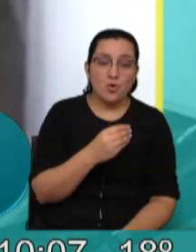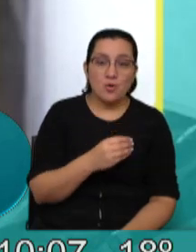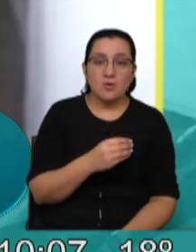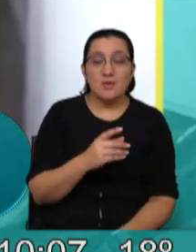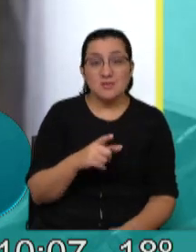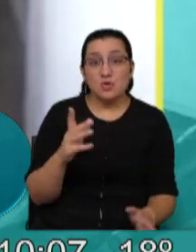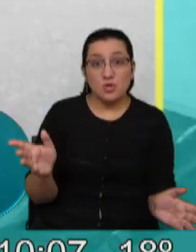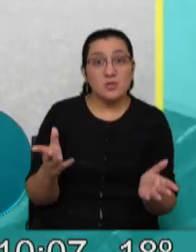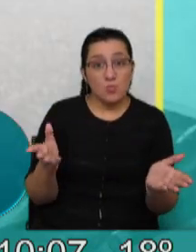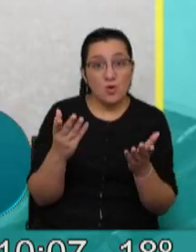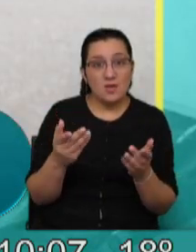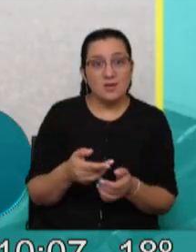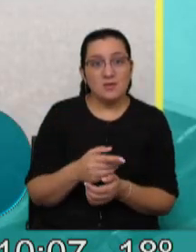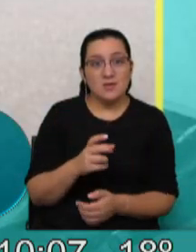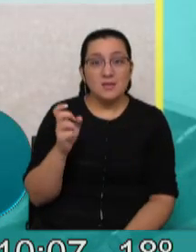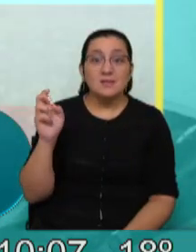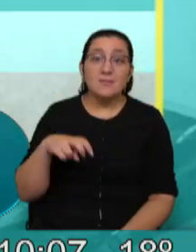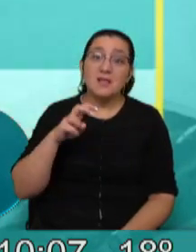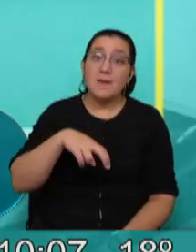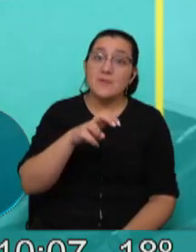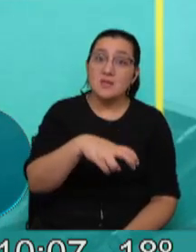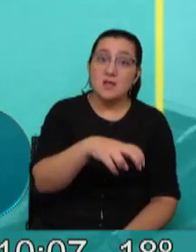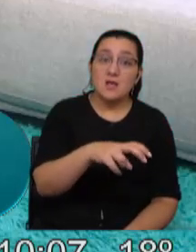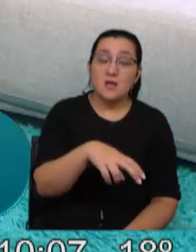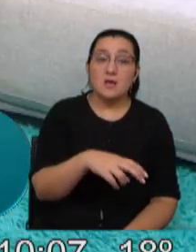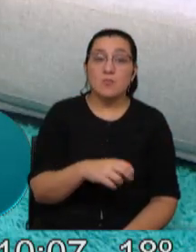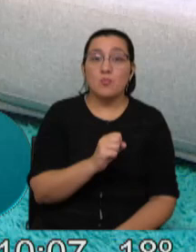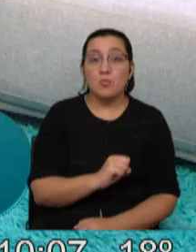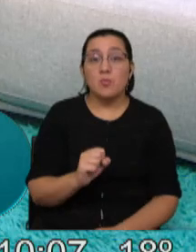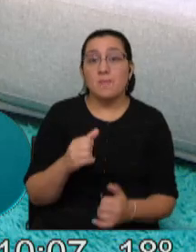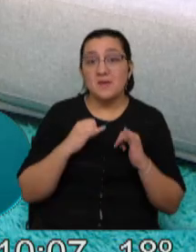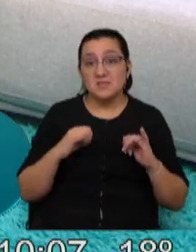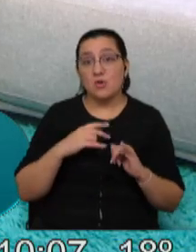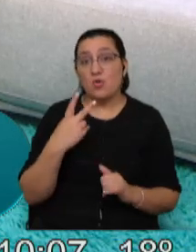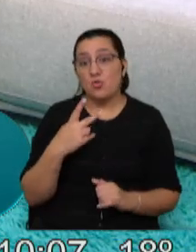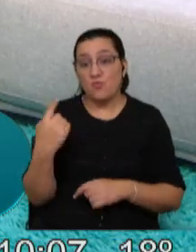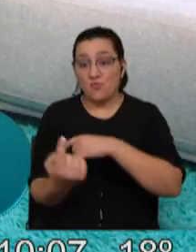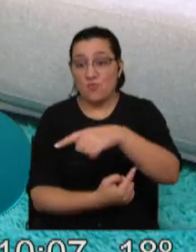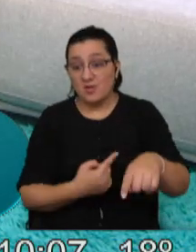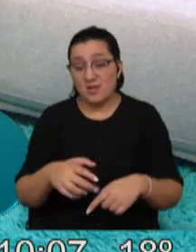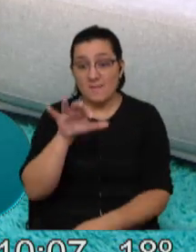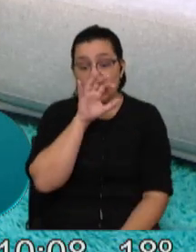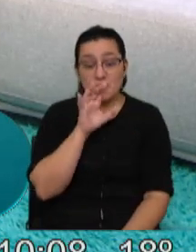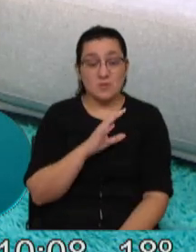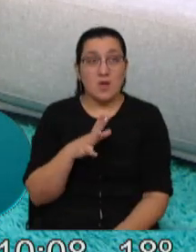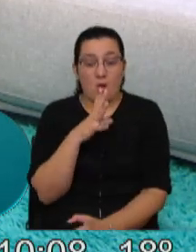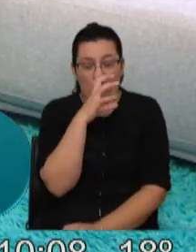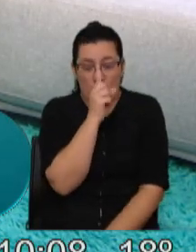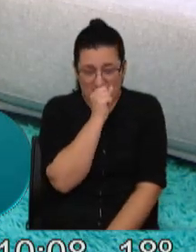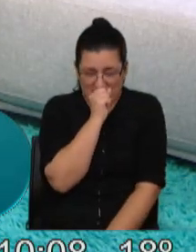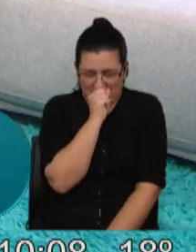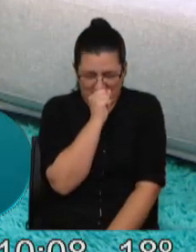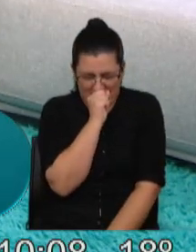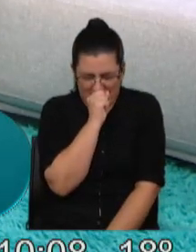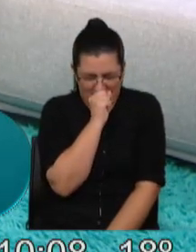lo estimule a orinar y defecar, lo paseamos, pues podemos pasearlo dos vueltas a la manzana y el perro no hace, pero el perro entiende claramente